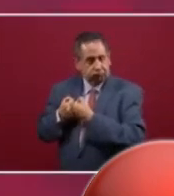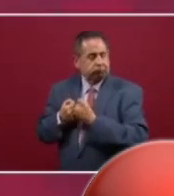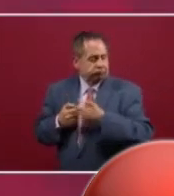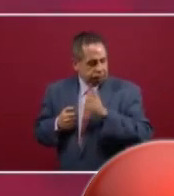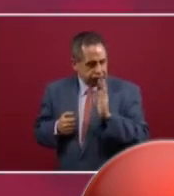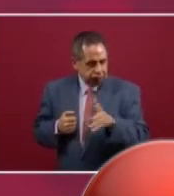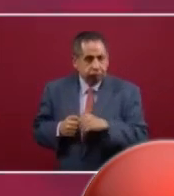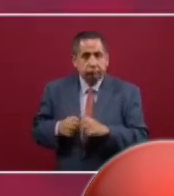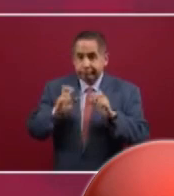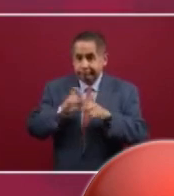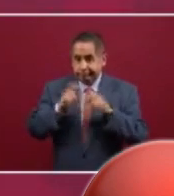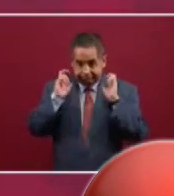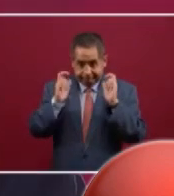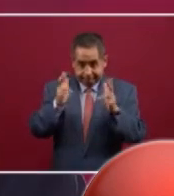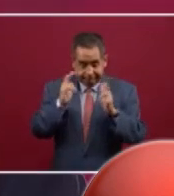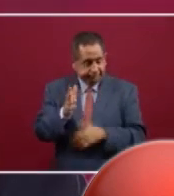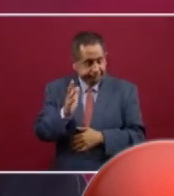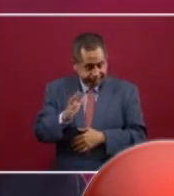Ya en Chiapas